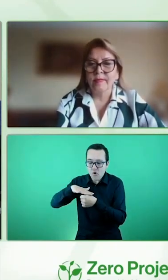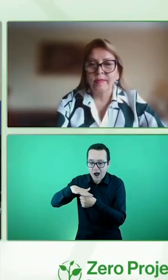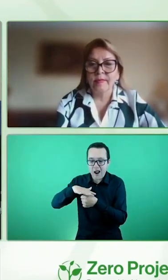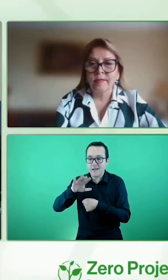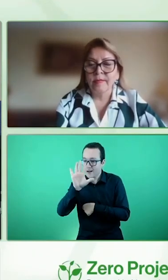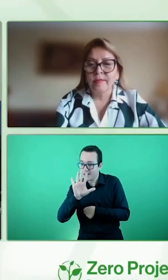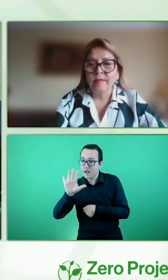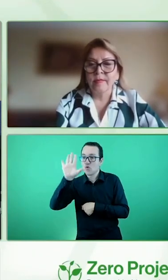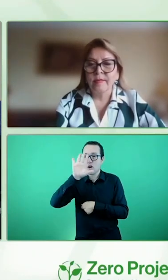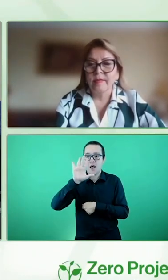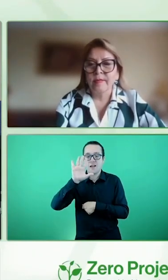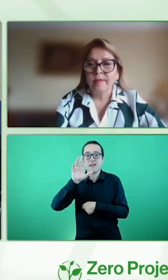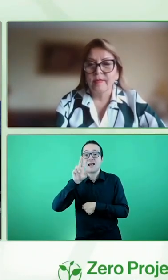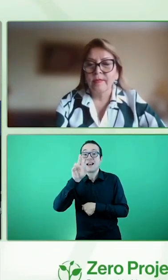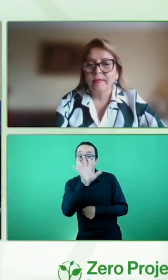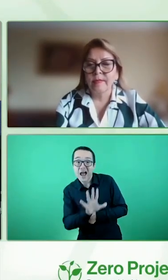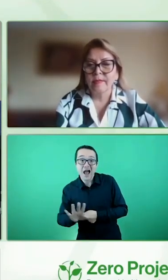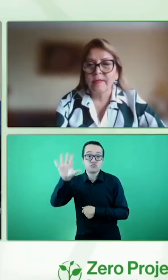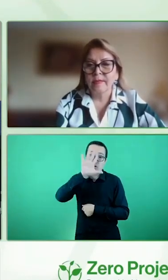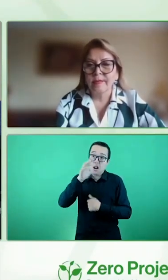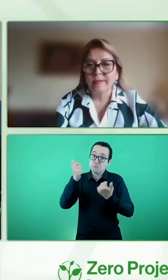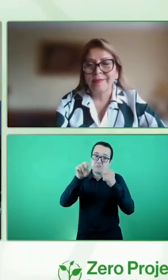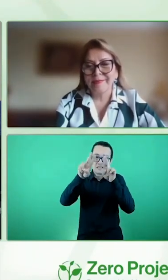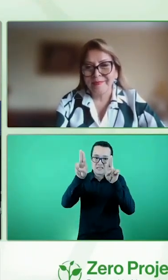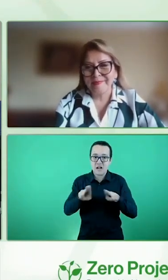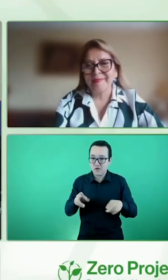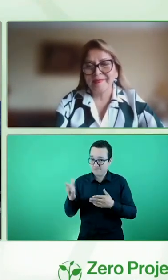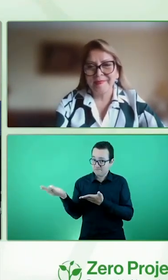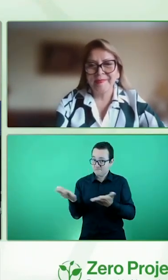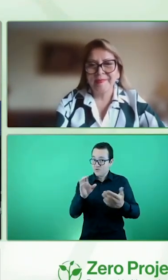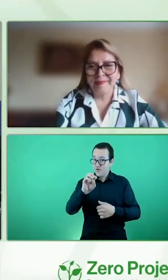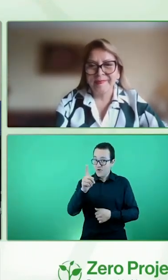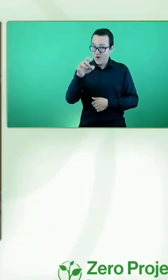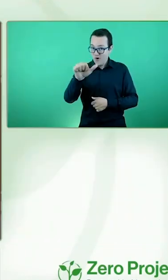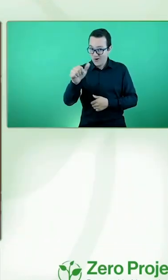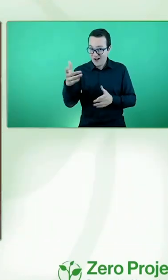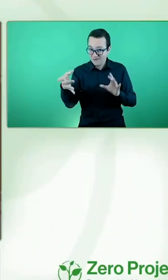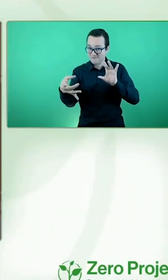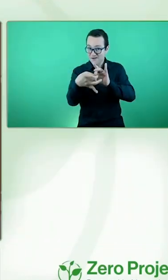nacionales e internacionales. Olga, nos conectamos contigo.